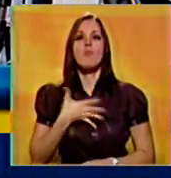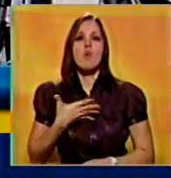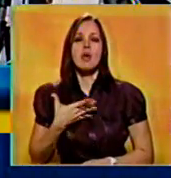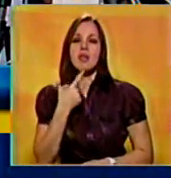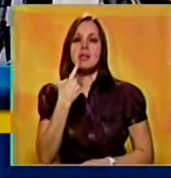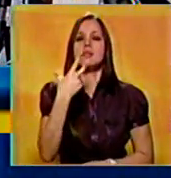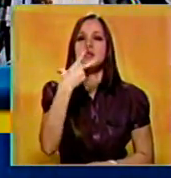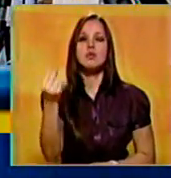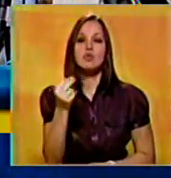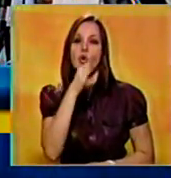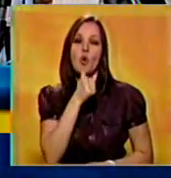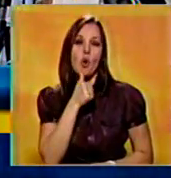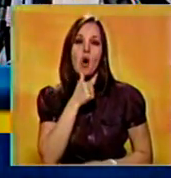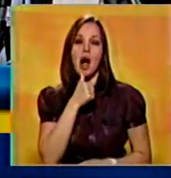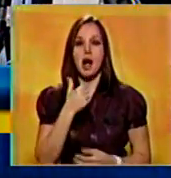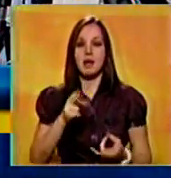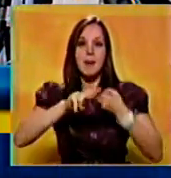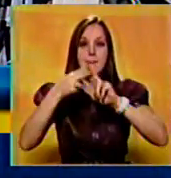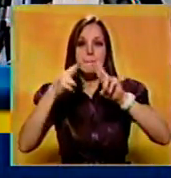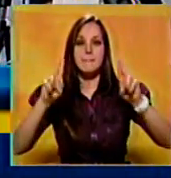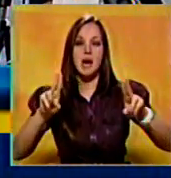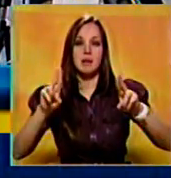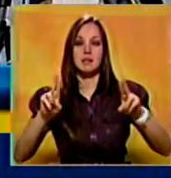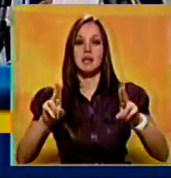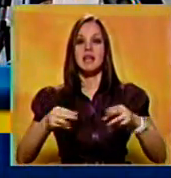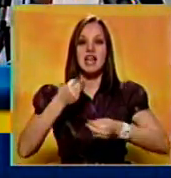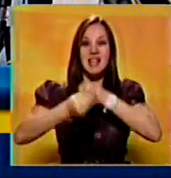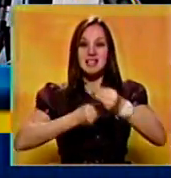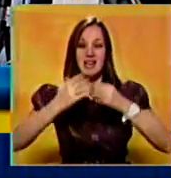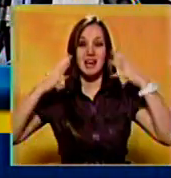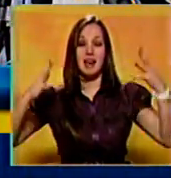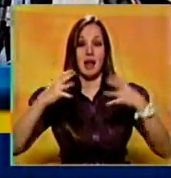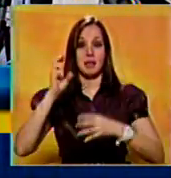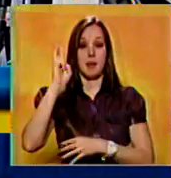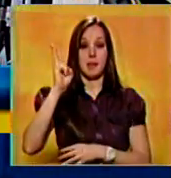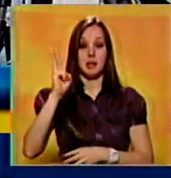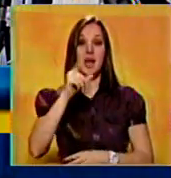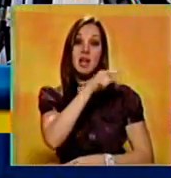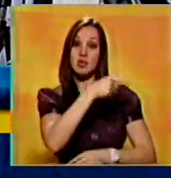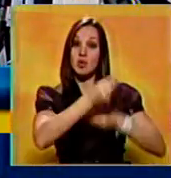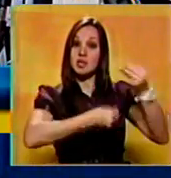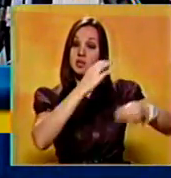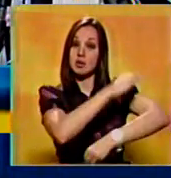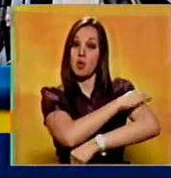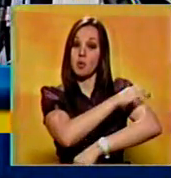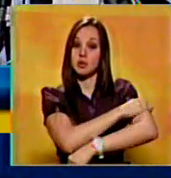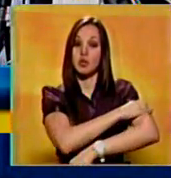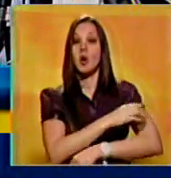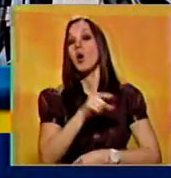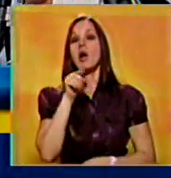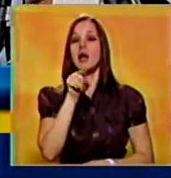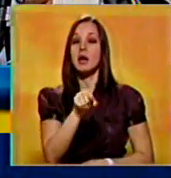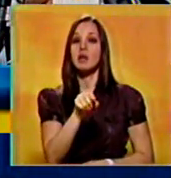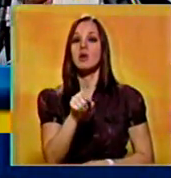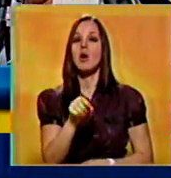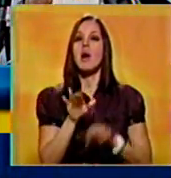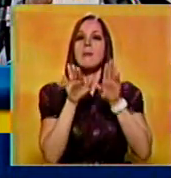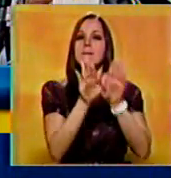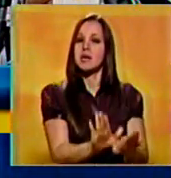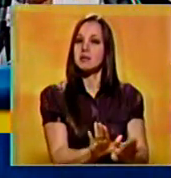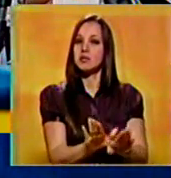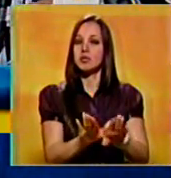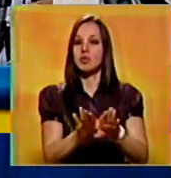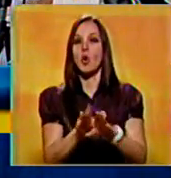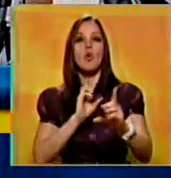posibilidad de construir la paz y de hacer grande Su patria y eso es lo que está haciendo la oposición en este momento con su paralización